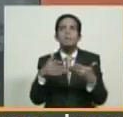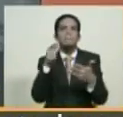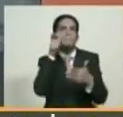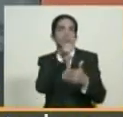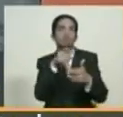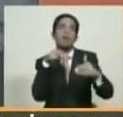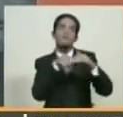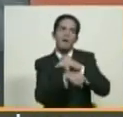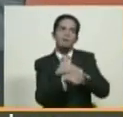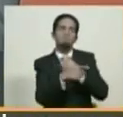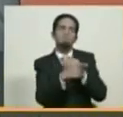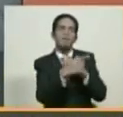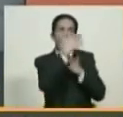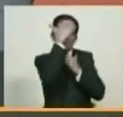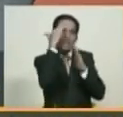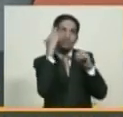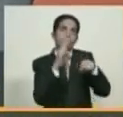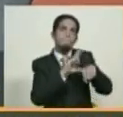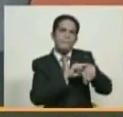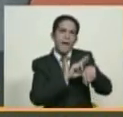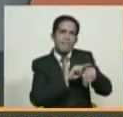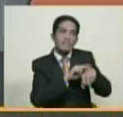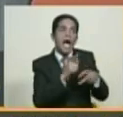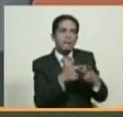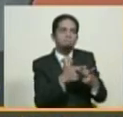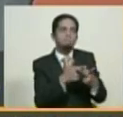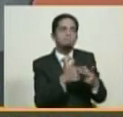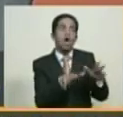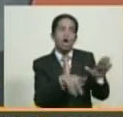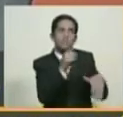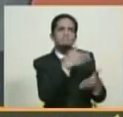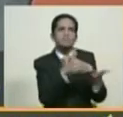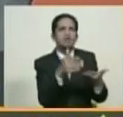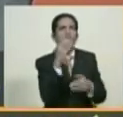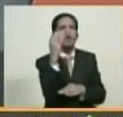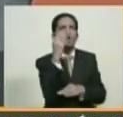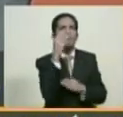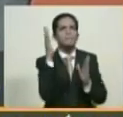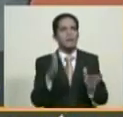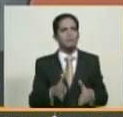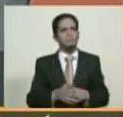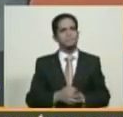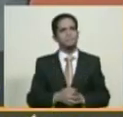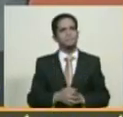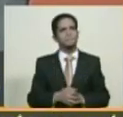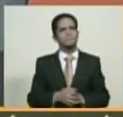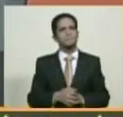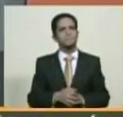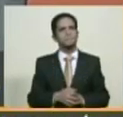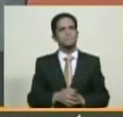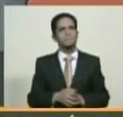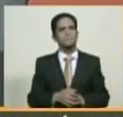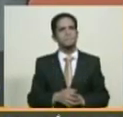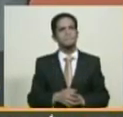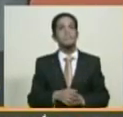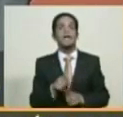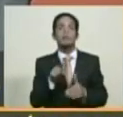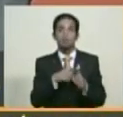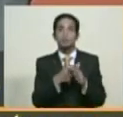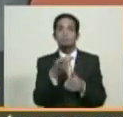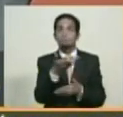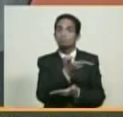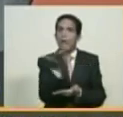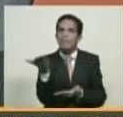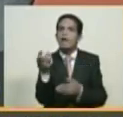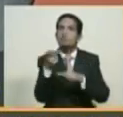11.220.000. Pero doy unos números adicionales para que aprendan a tratar a las personas, señores, gobierno